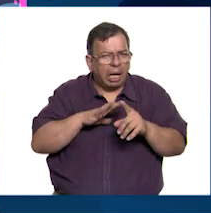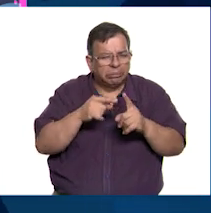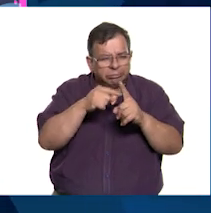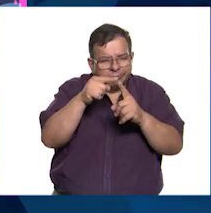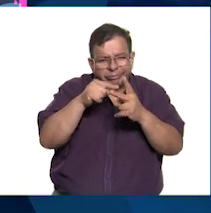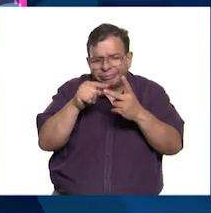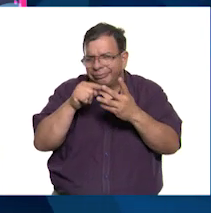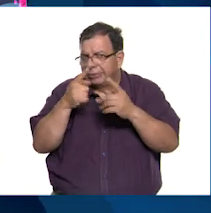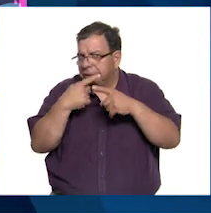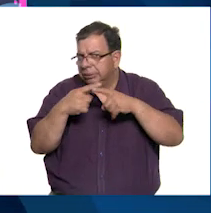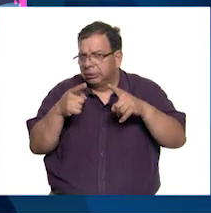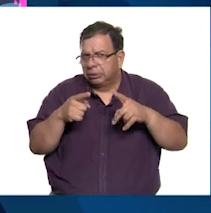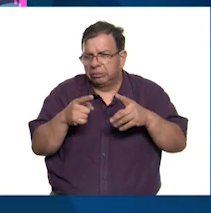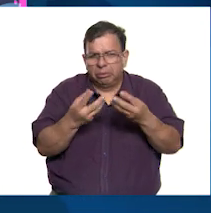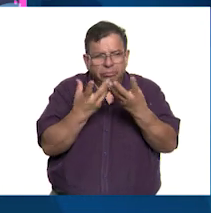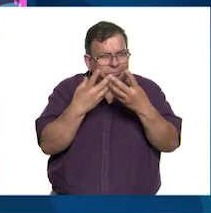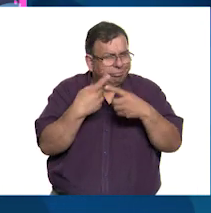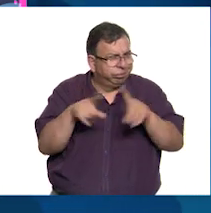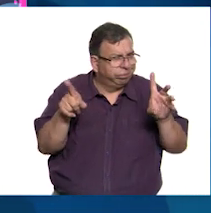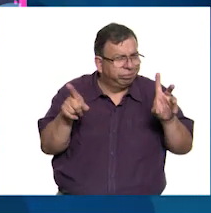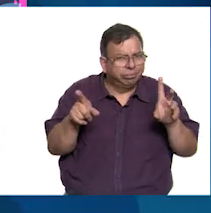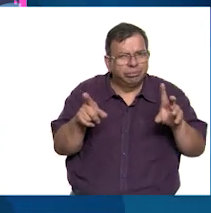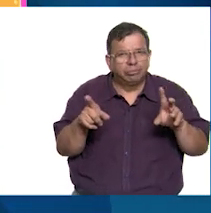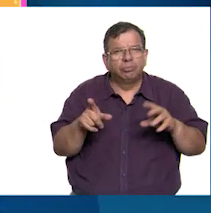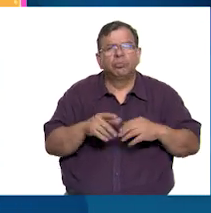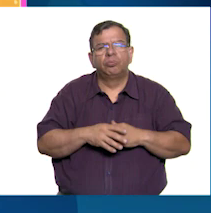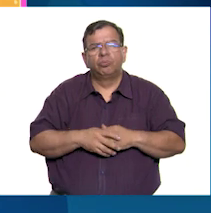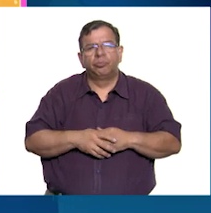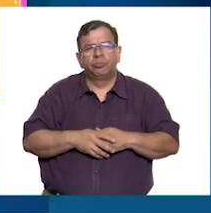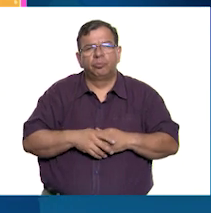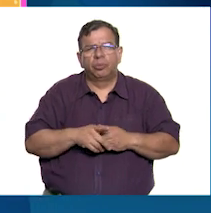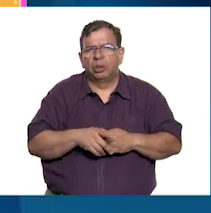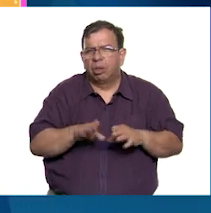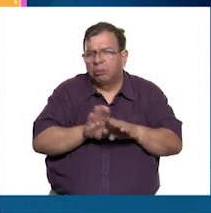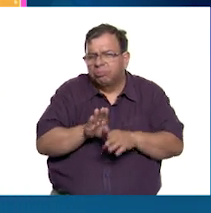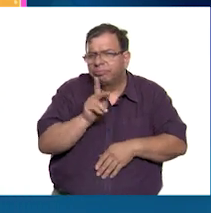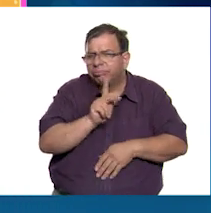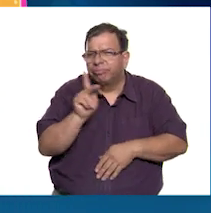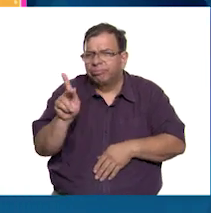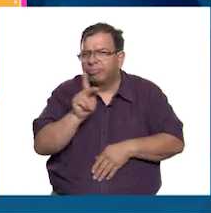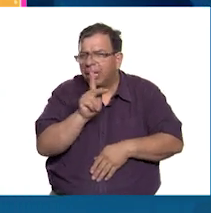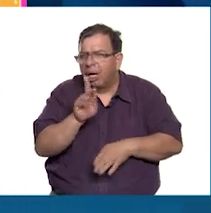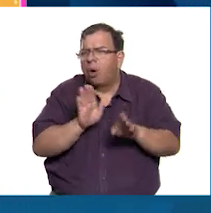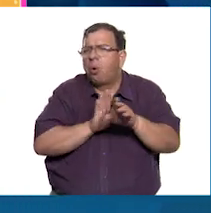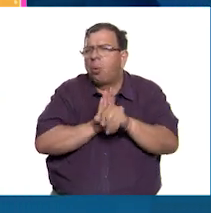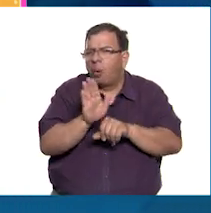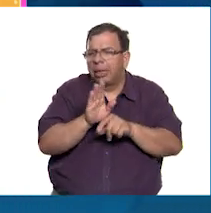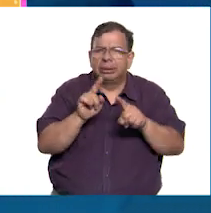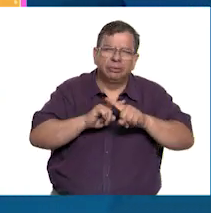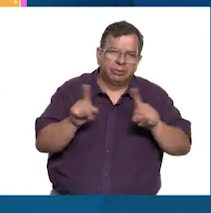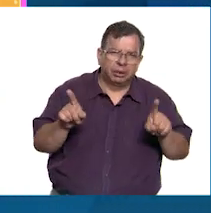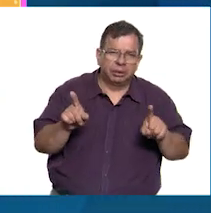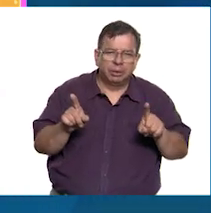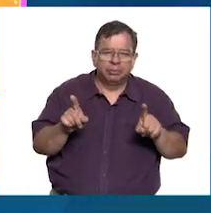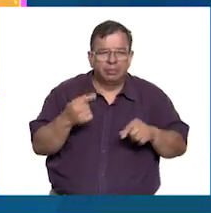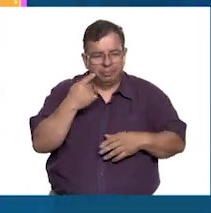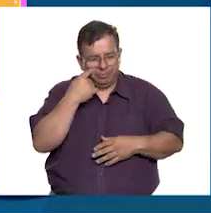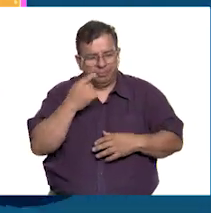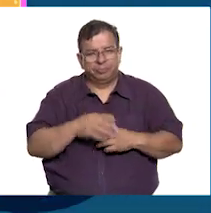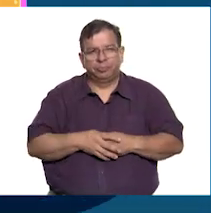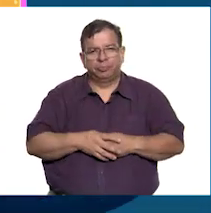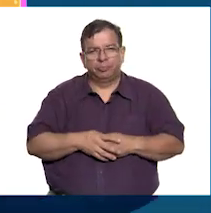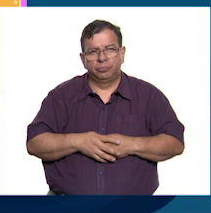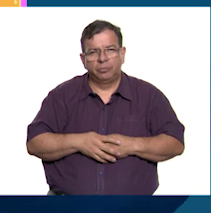termómetros conoces? Hay muchos tipos de termómetros. ¿Y en qué se parecen y en qué se diferencian? Resulta que